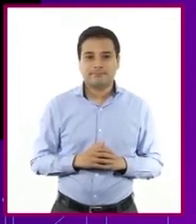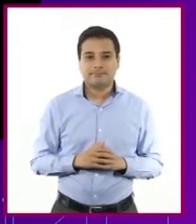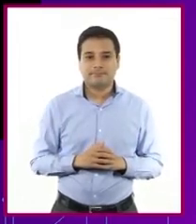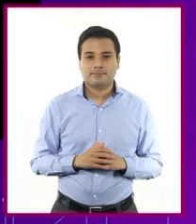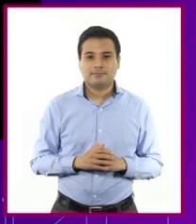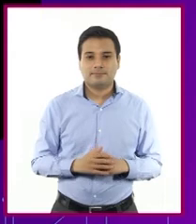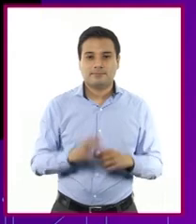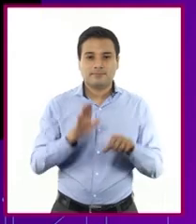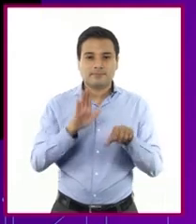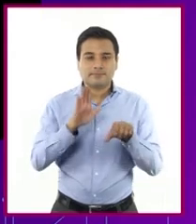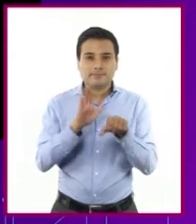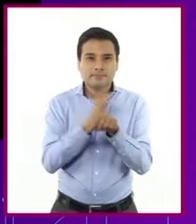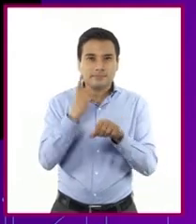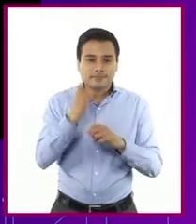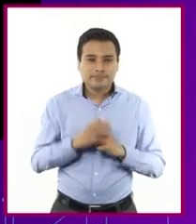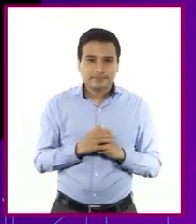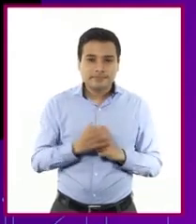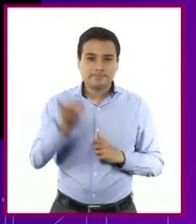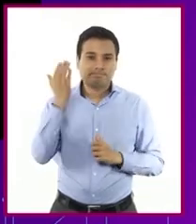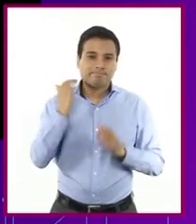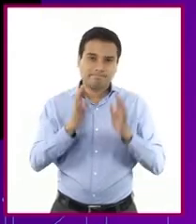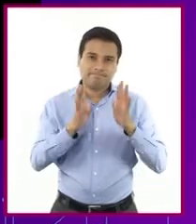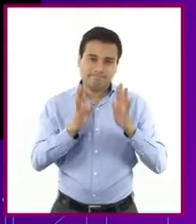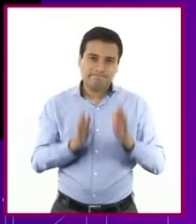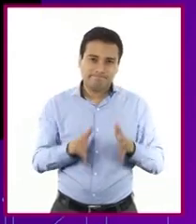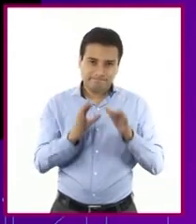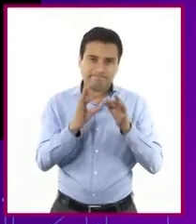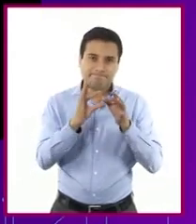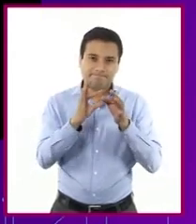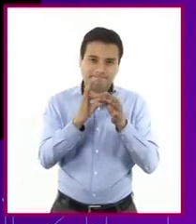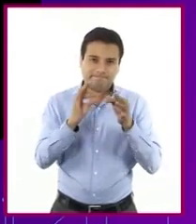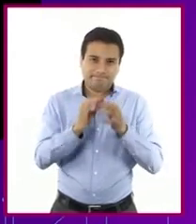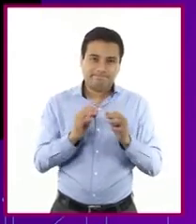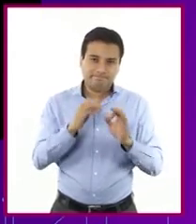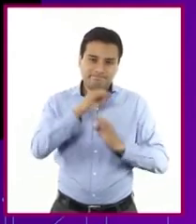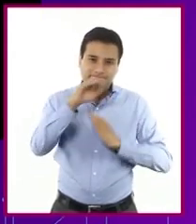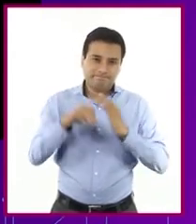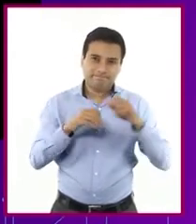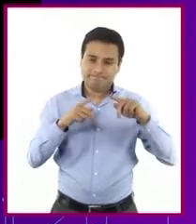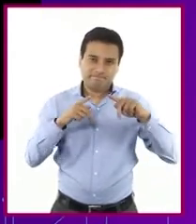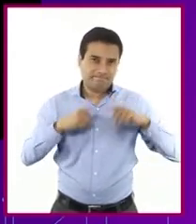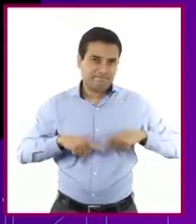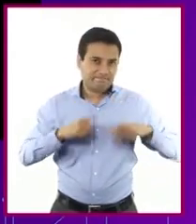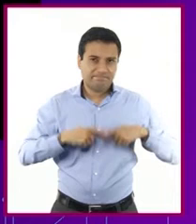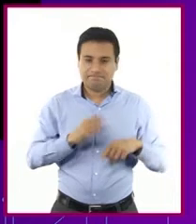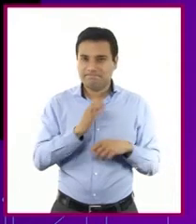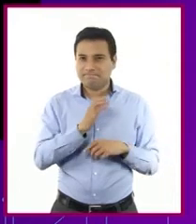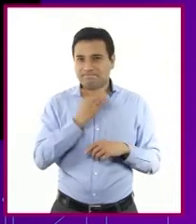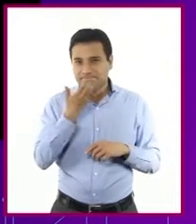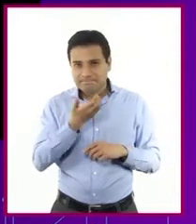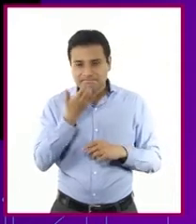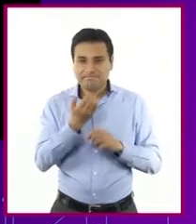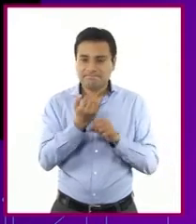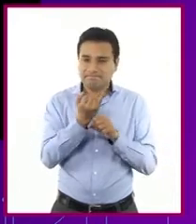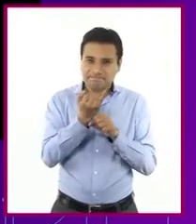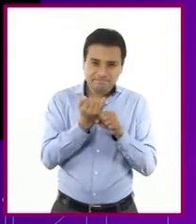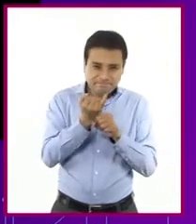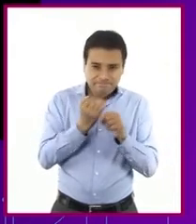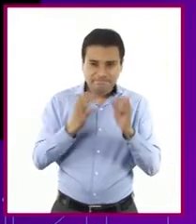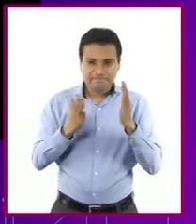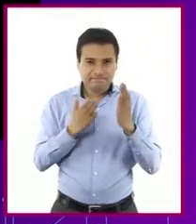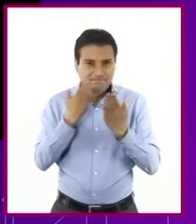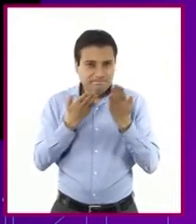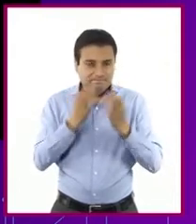Ya que como hemos revisado, el conocimiento científico lo construimos todos a nuestro nivel y alcance de conocimiento, pero